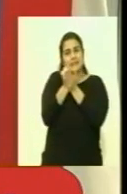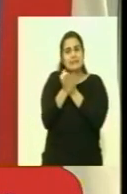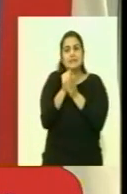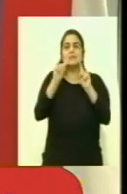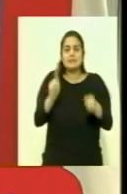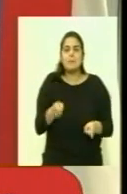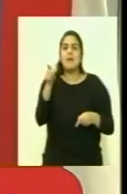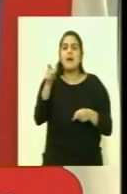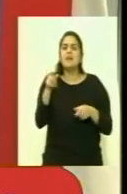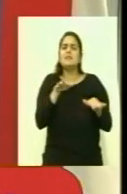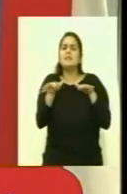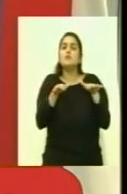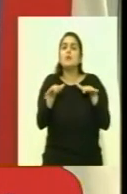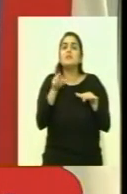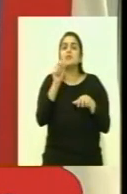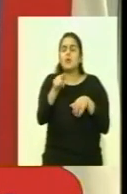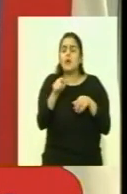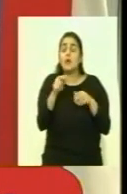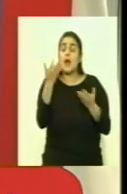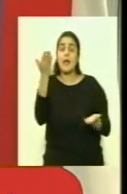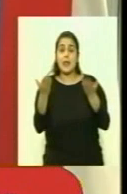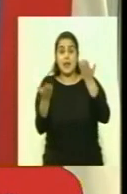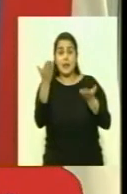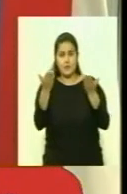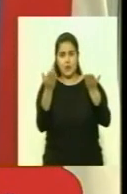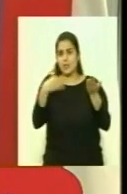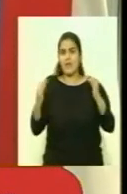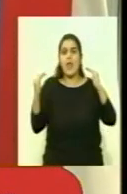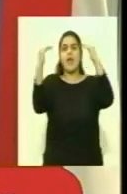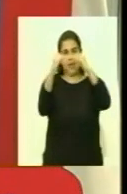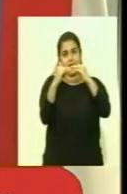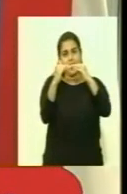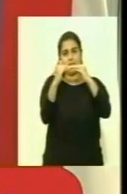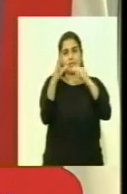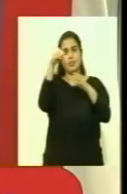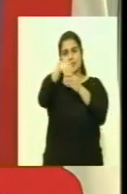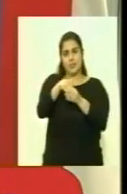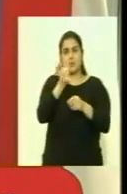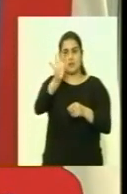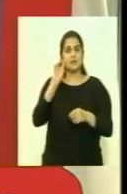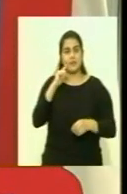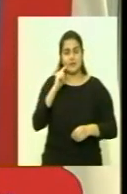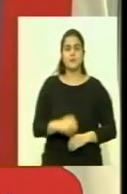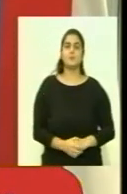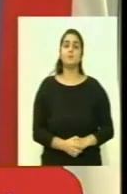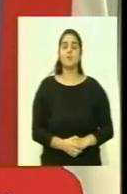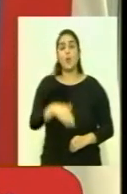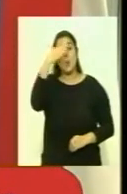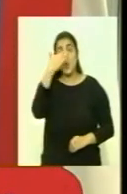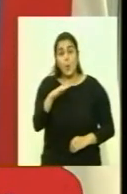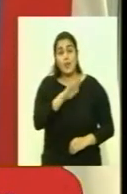dejado una situación de equilibrio y de equidad que tiene que existir en nuestra provincia de Entre Ríos. Finalmente,